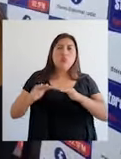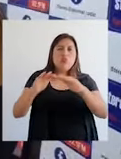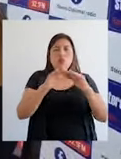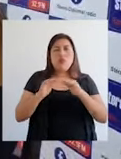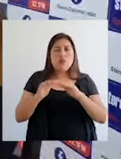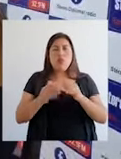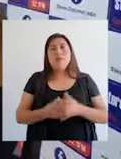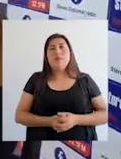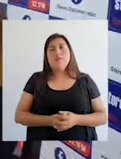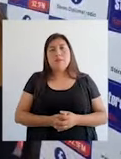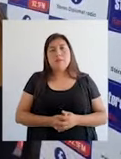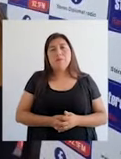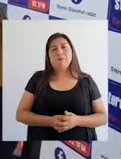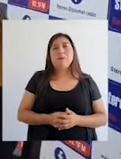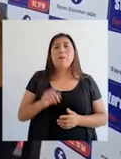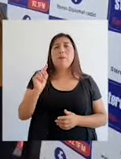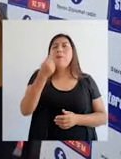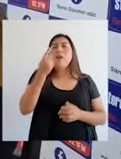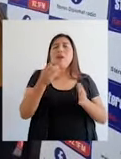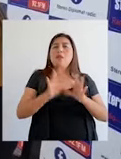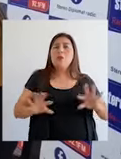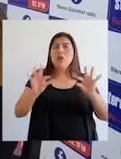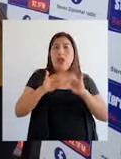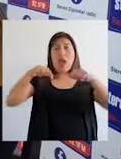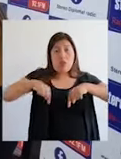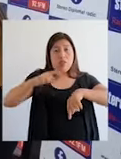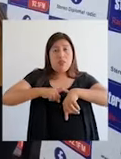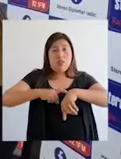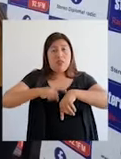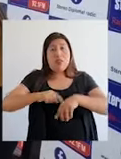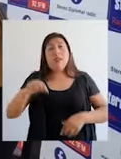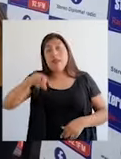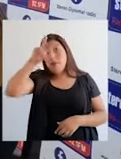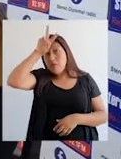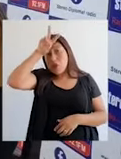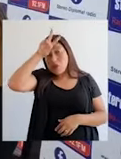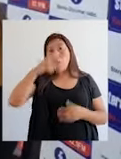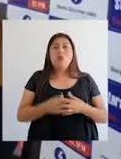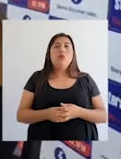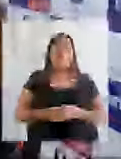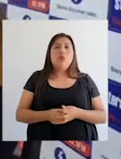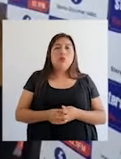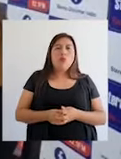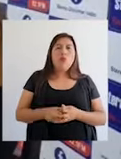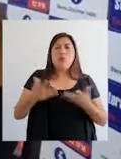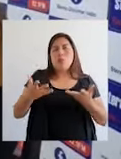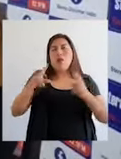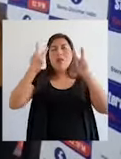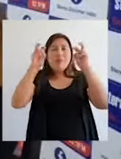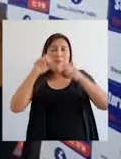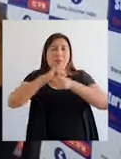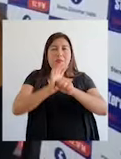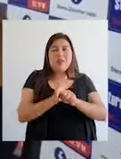misma condición. Así es. Claro. Pero lo principal es que, por ejemplo, actualmente, en nuestro país hay muchas personas acá, y bueno, por el